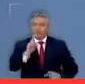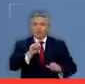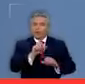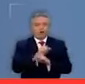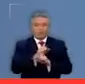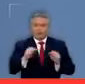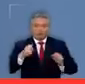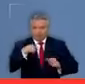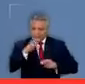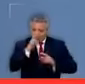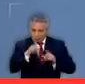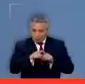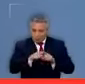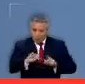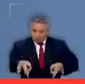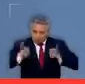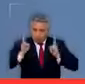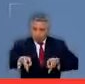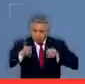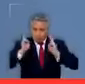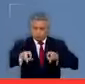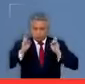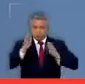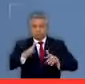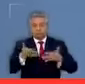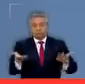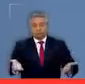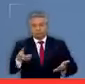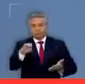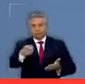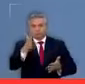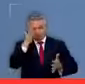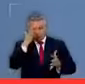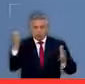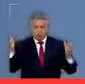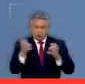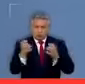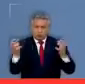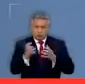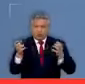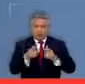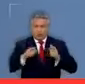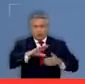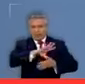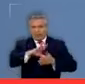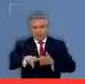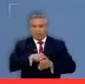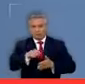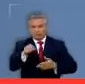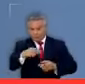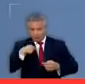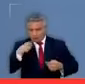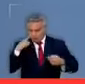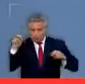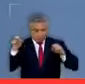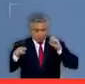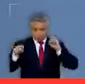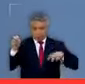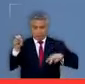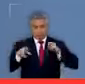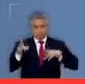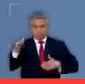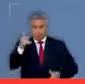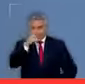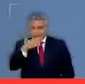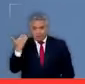seguir tolerando los brutales actos de violencia, vandalismo y delincuencia que hemos conocido en los últimos días y que